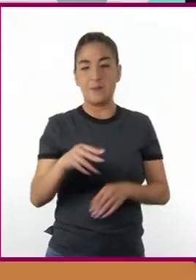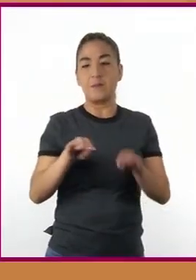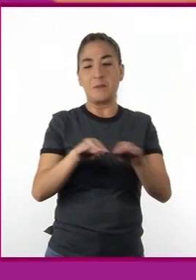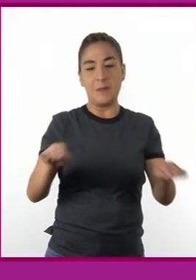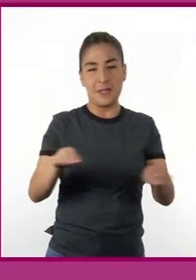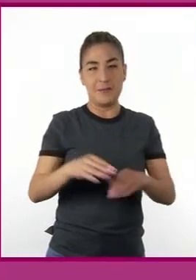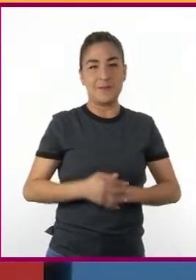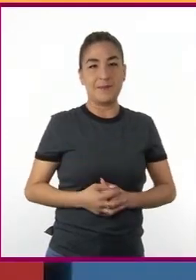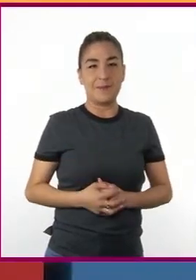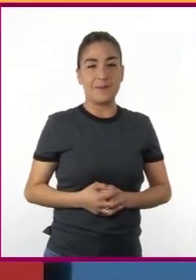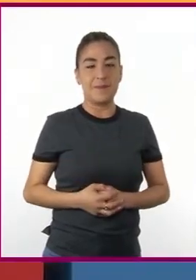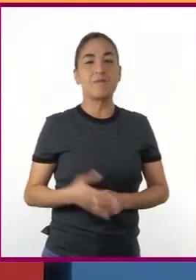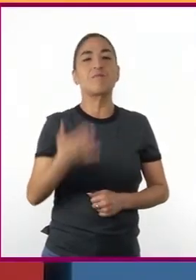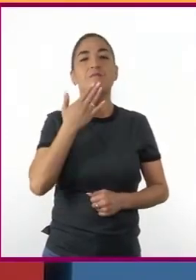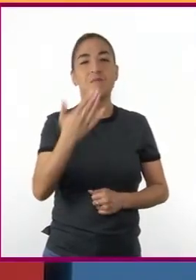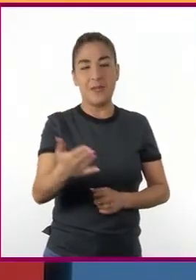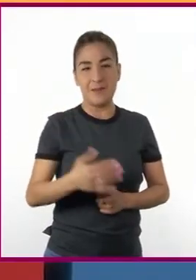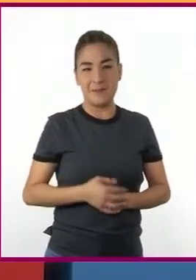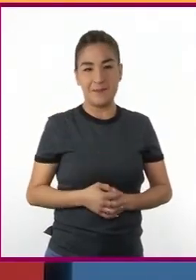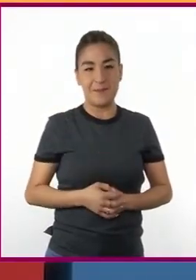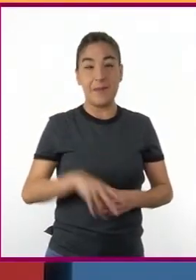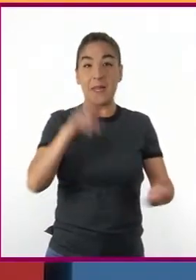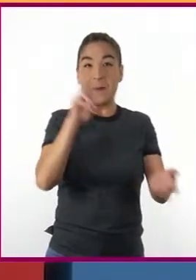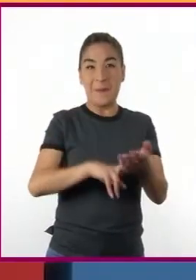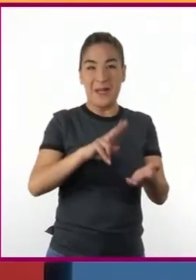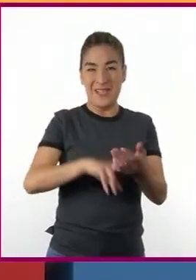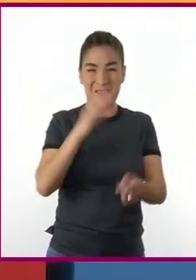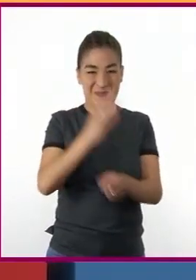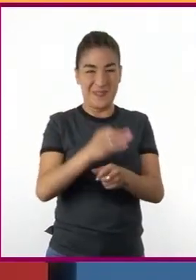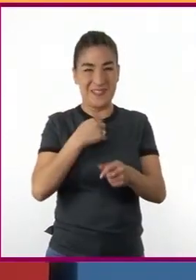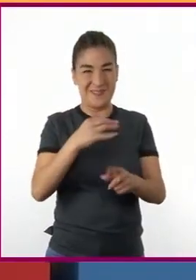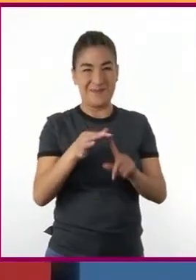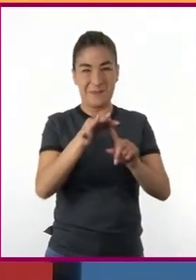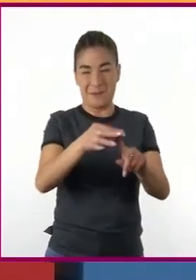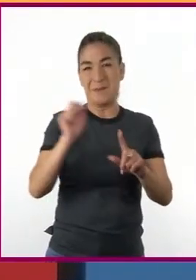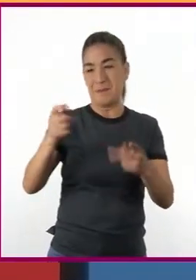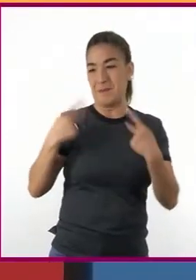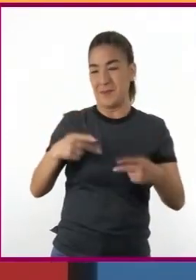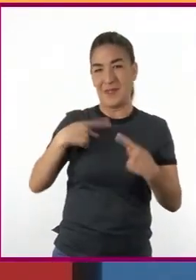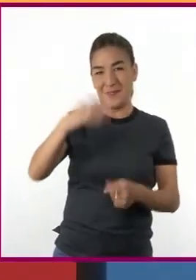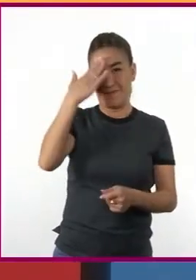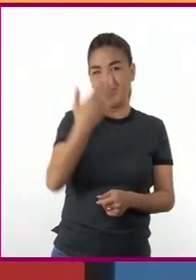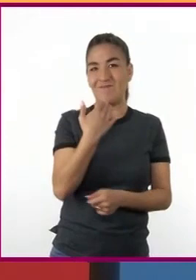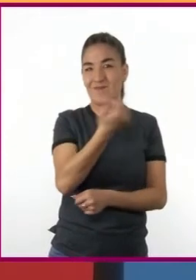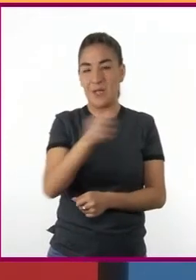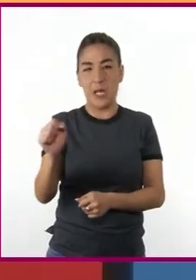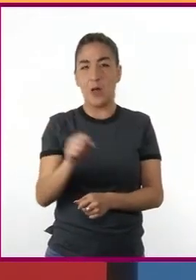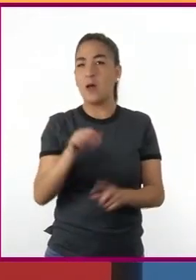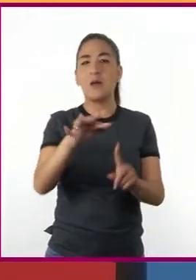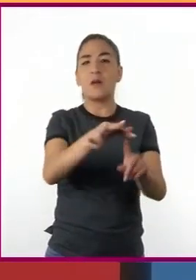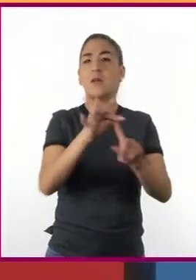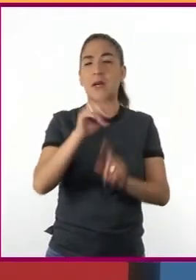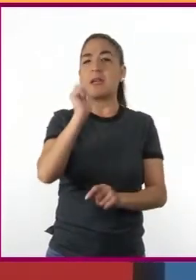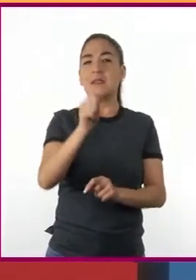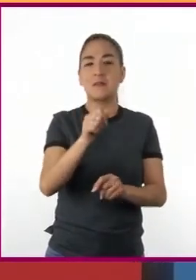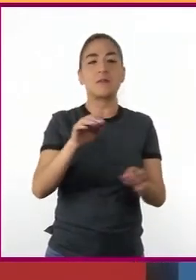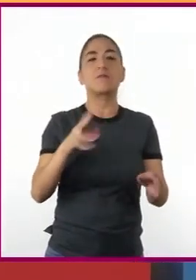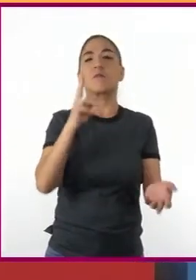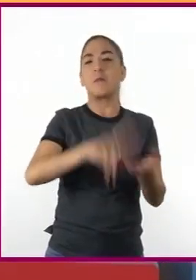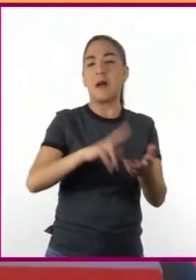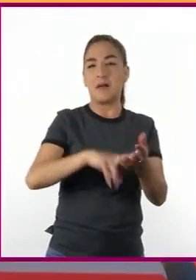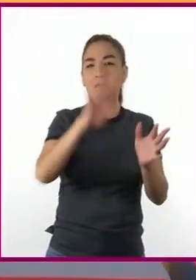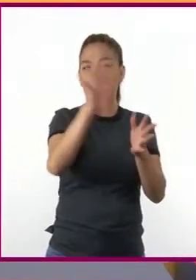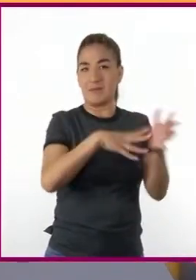metros. Bien, con los valores proporcionados por el experto, hemos encontrado una parte de los valores de la